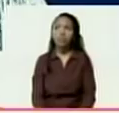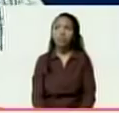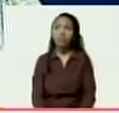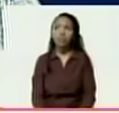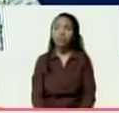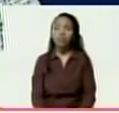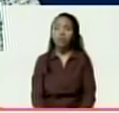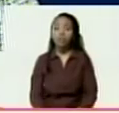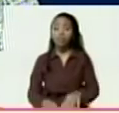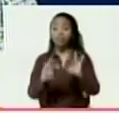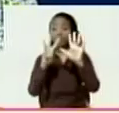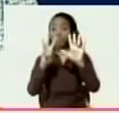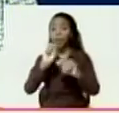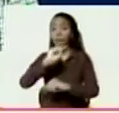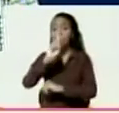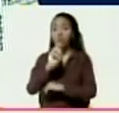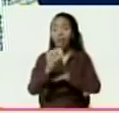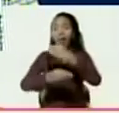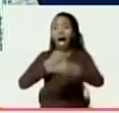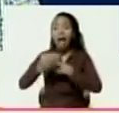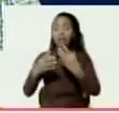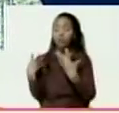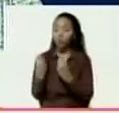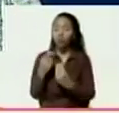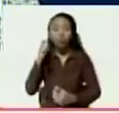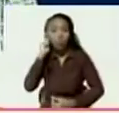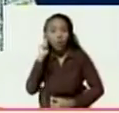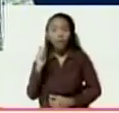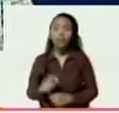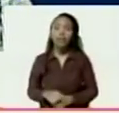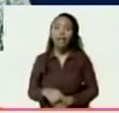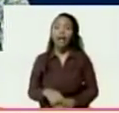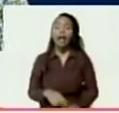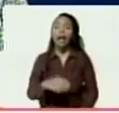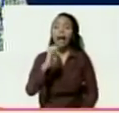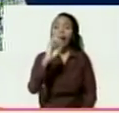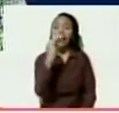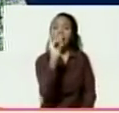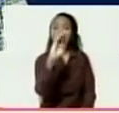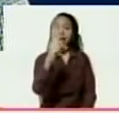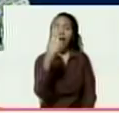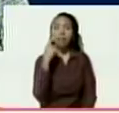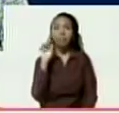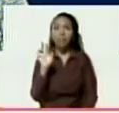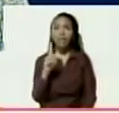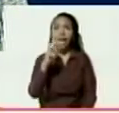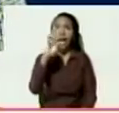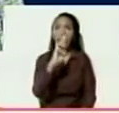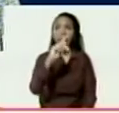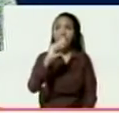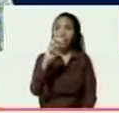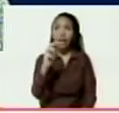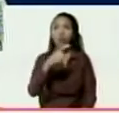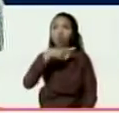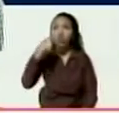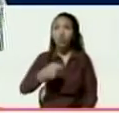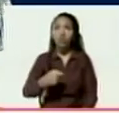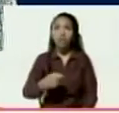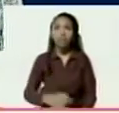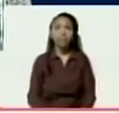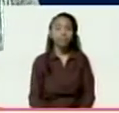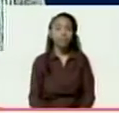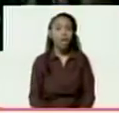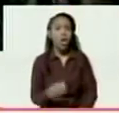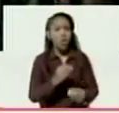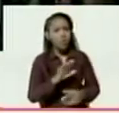La octava pregunta la realiza la colega periodista Erika Ortega Sanoja por RT Rusia. ¿Cómo